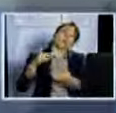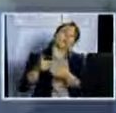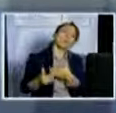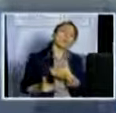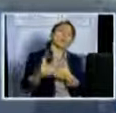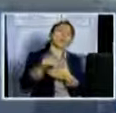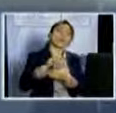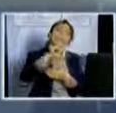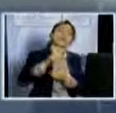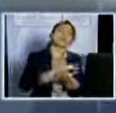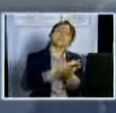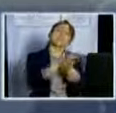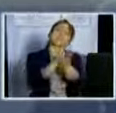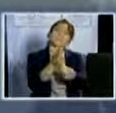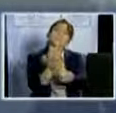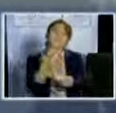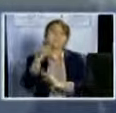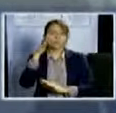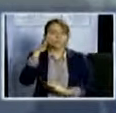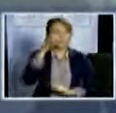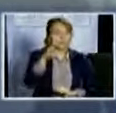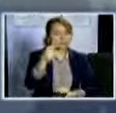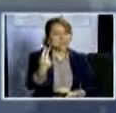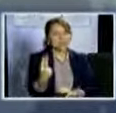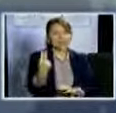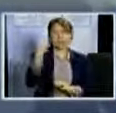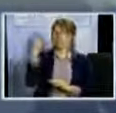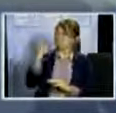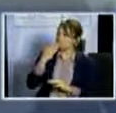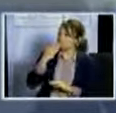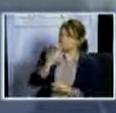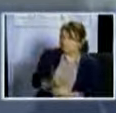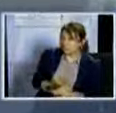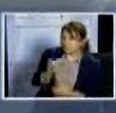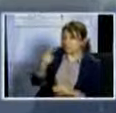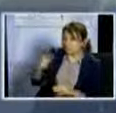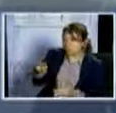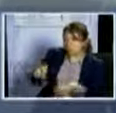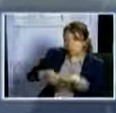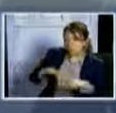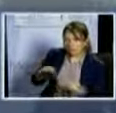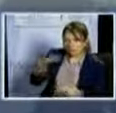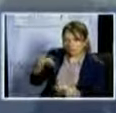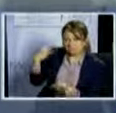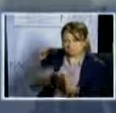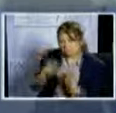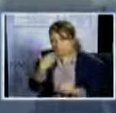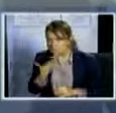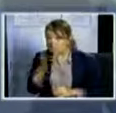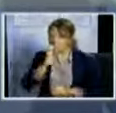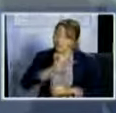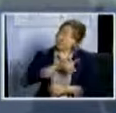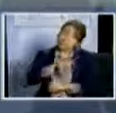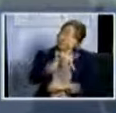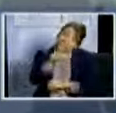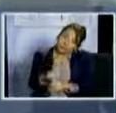no de afrontar con altura de miras, con responsabilidad, estos enormes